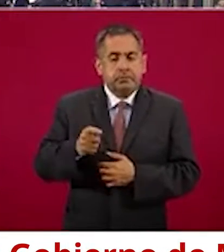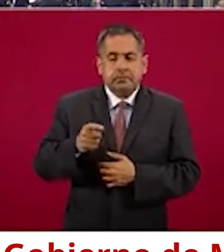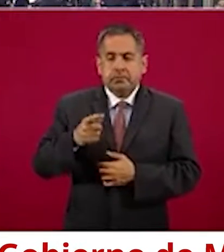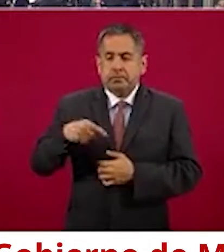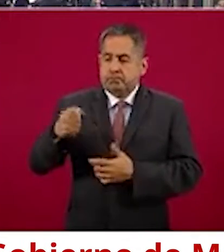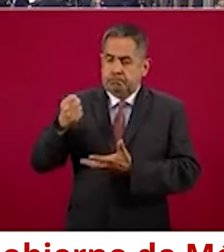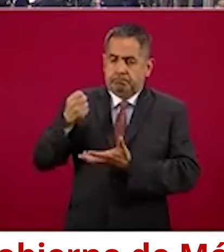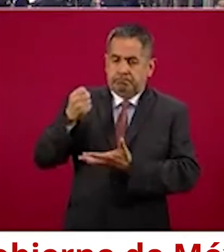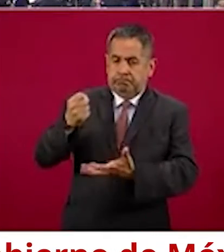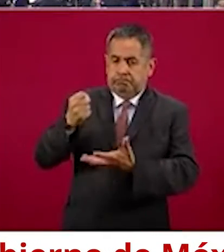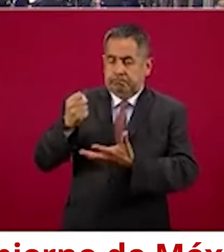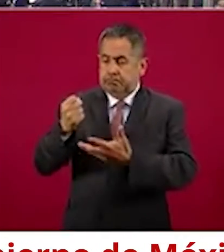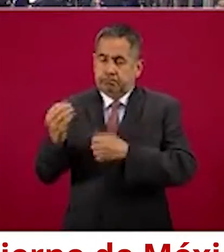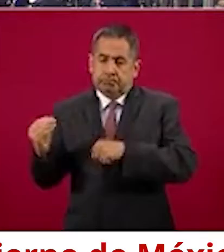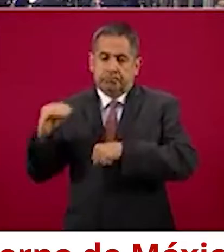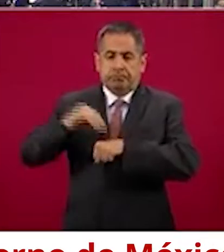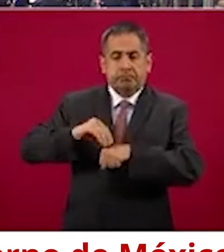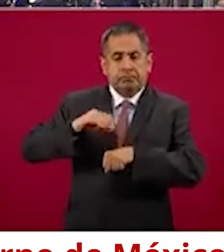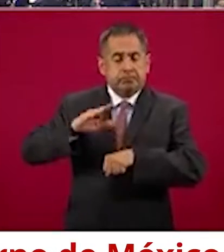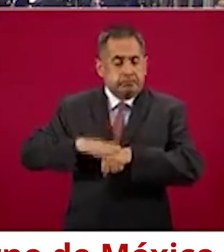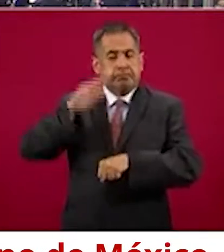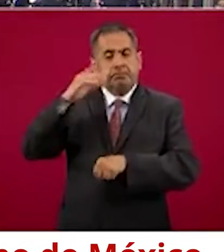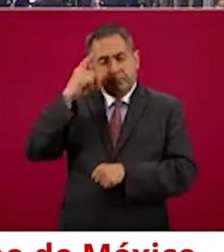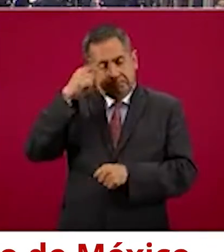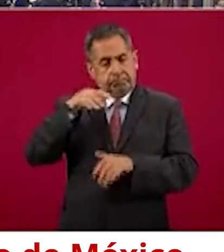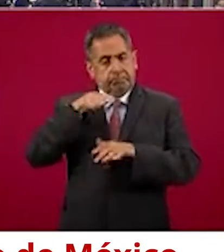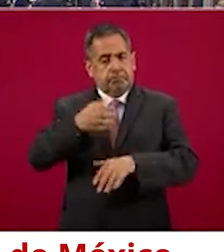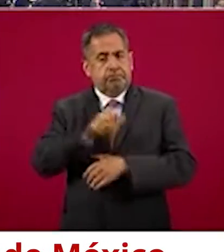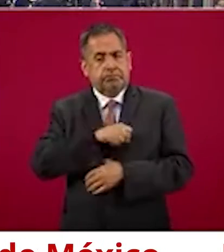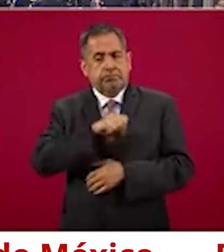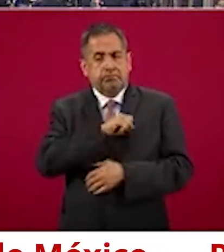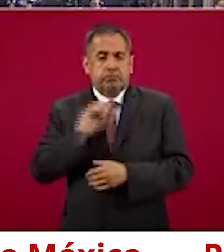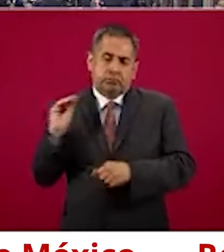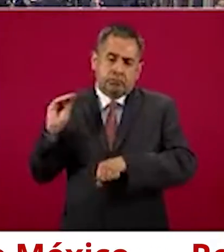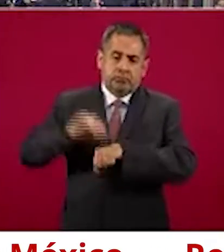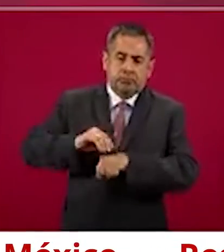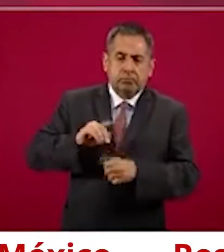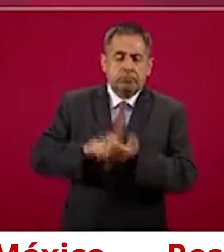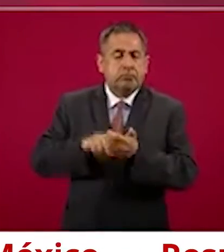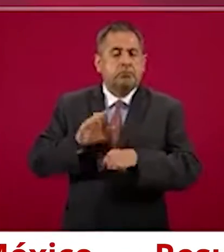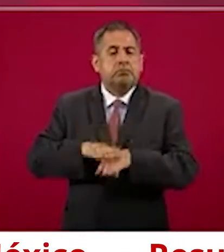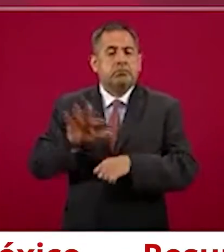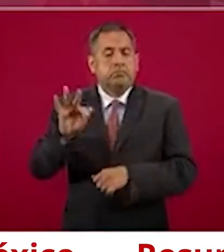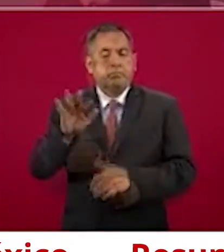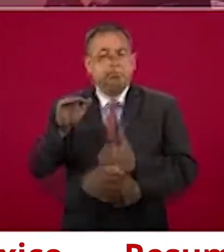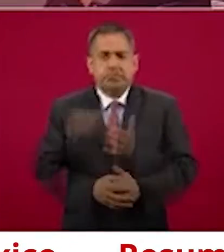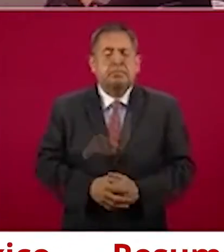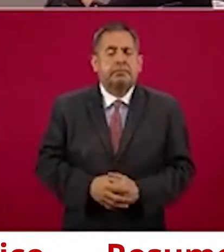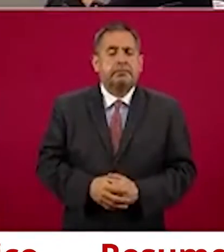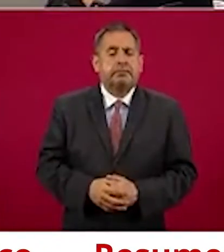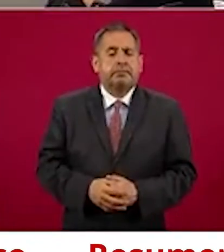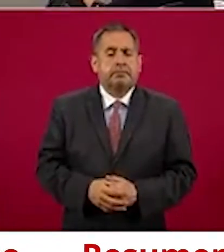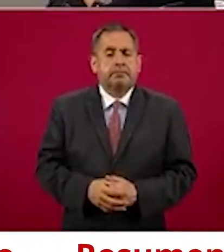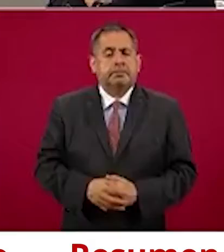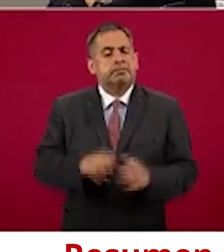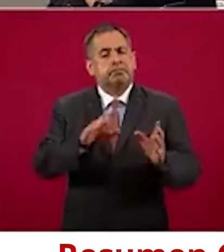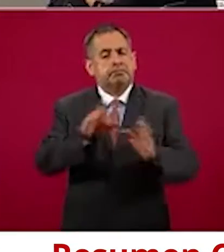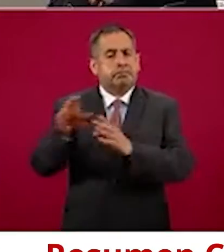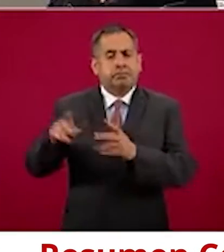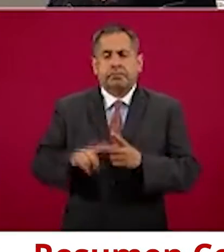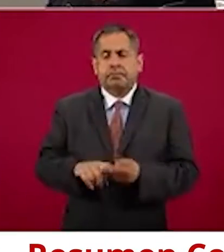el presupuesto para la salud pública en 40,000 millones de pesos. El Partido